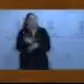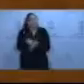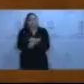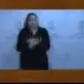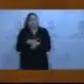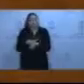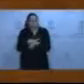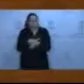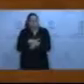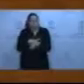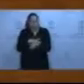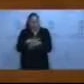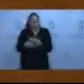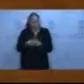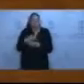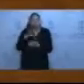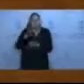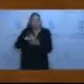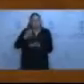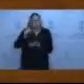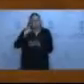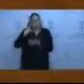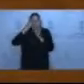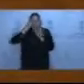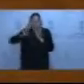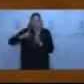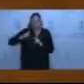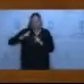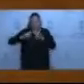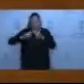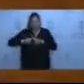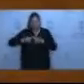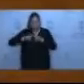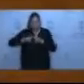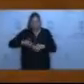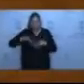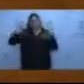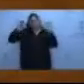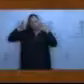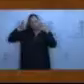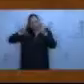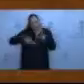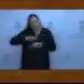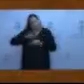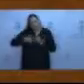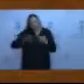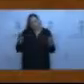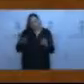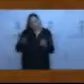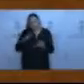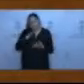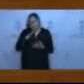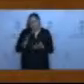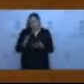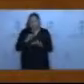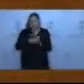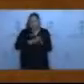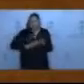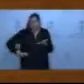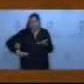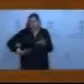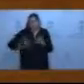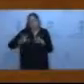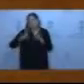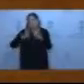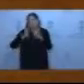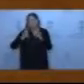recomendaciones de la Sindicatura de Cuentas, que creo, sinceramente, señoría, que es nada. Es decir, que son informes, tenemos un órgano de fiscalización para intentar mejorar